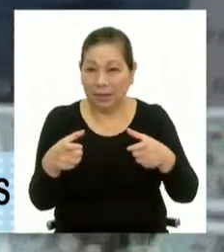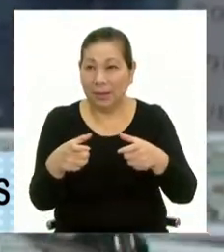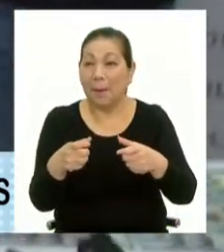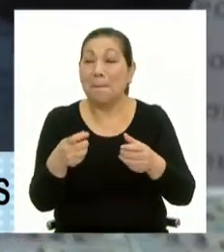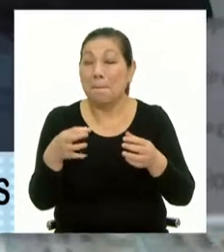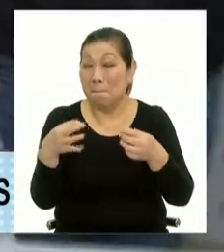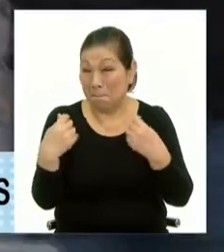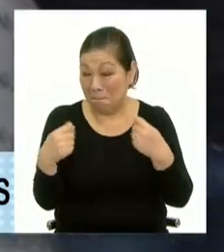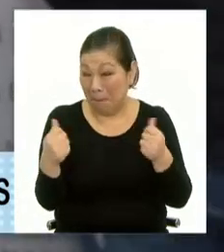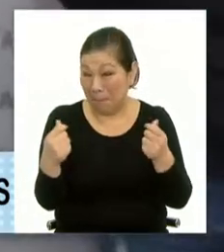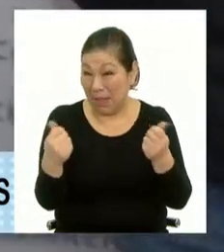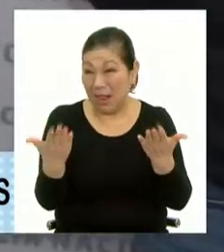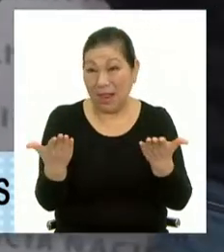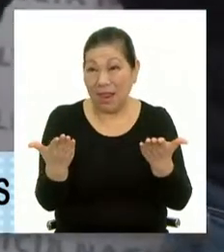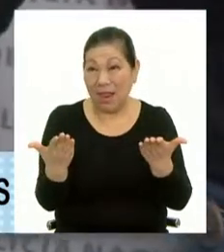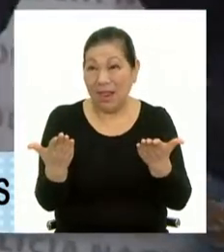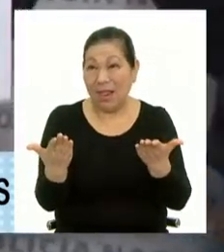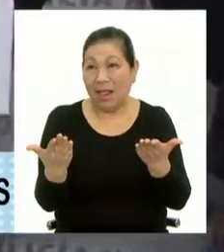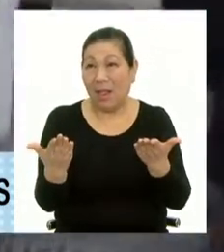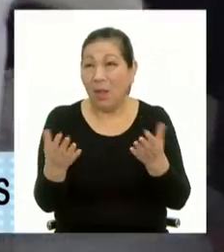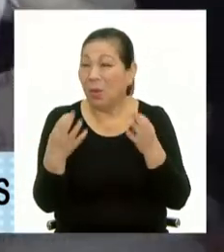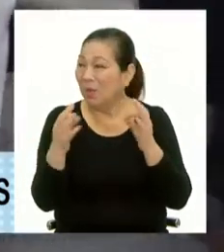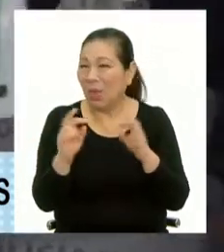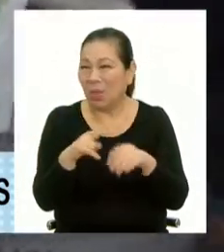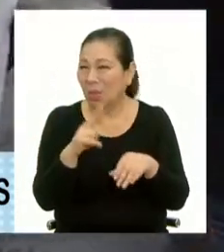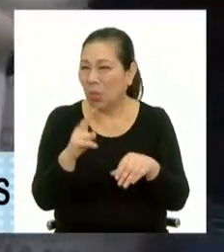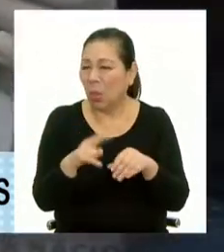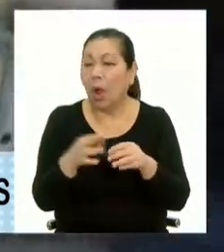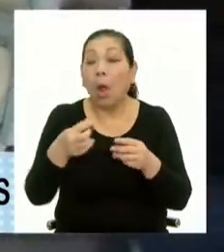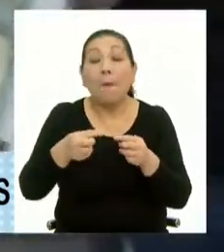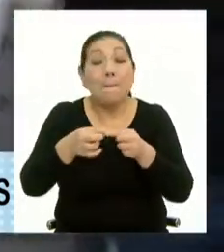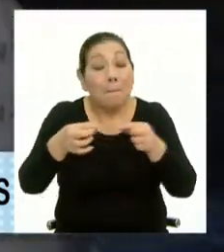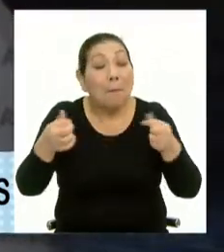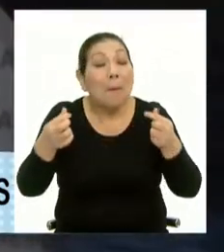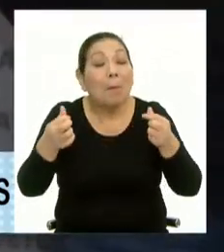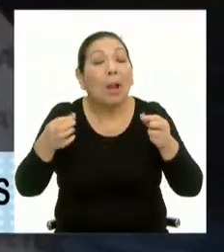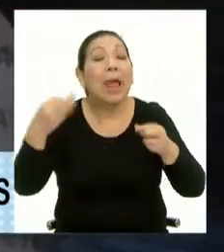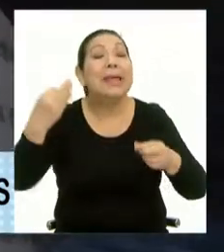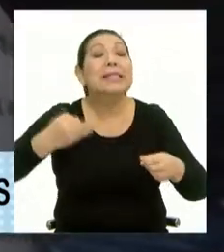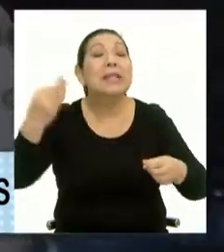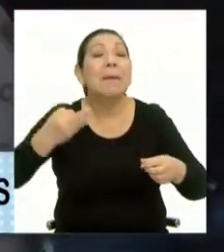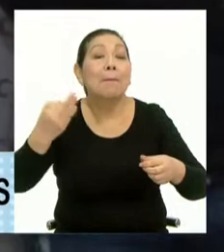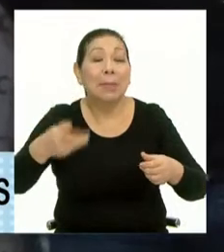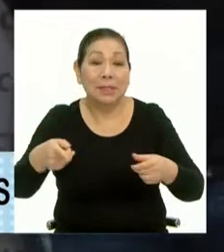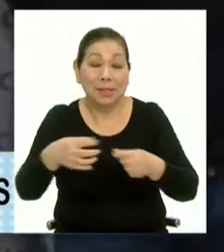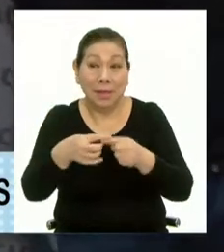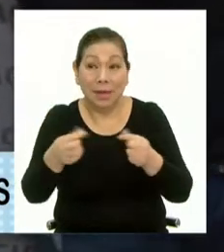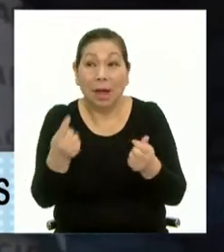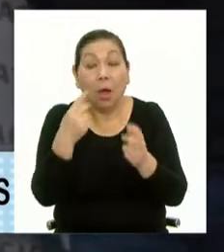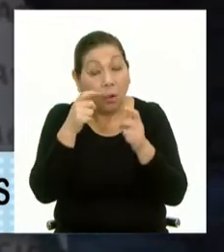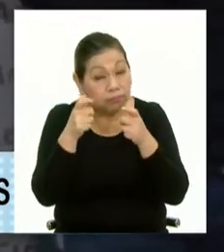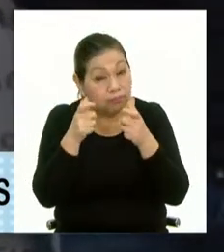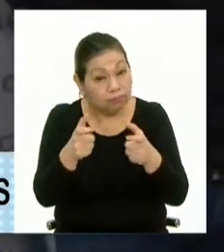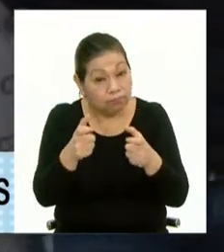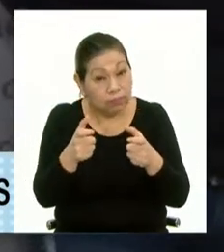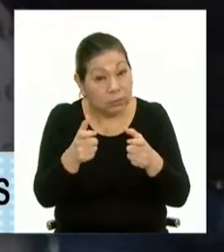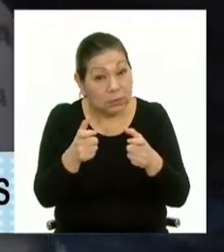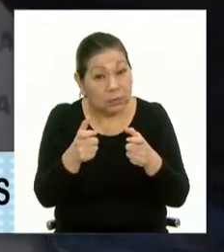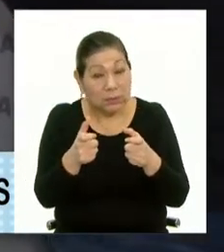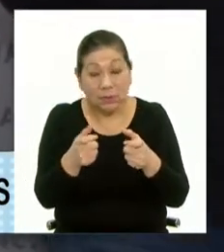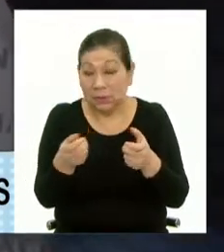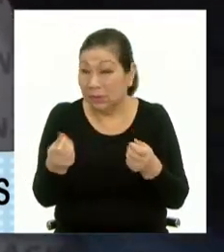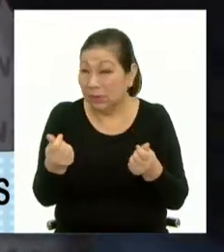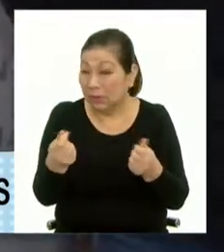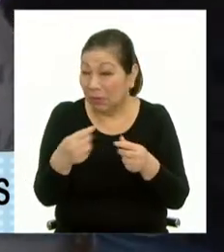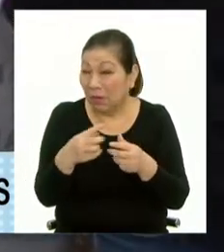papel fiduciario. No es común, es un papel especial. Entonces, para pasar los controles y hacerlo ver como si